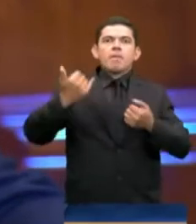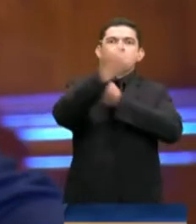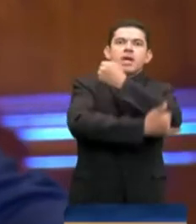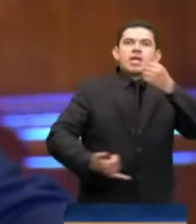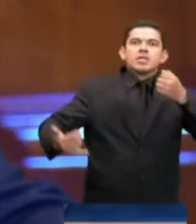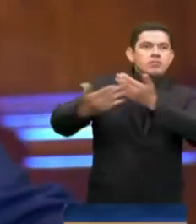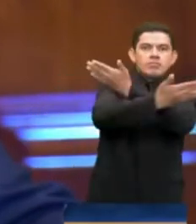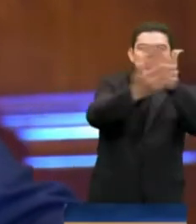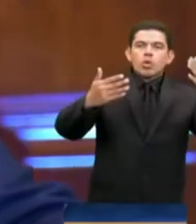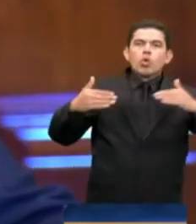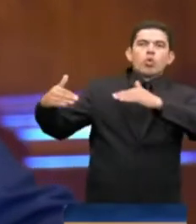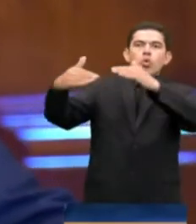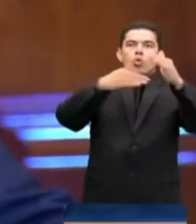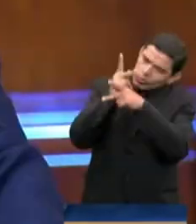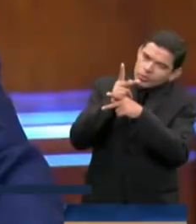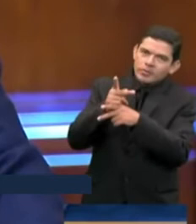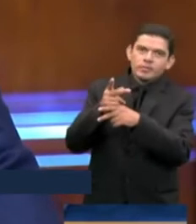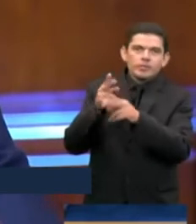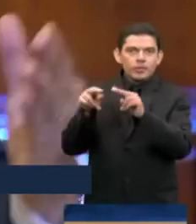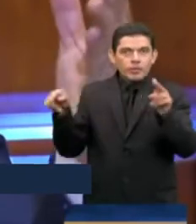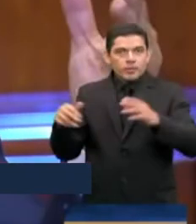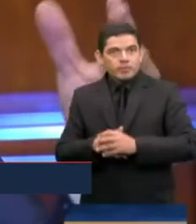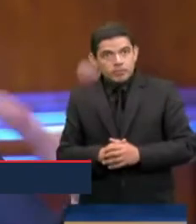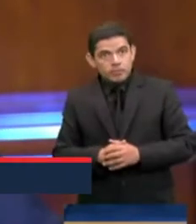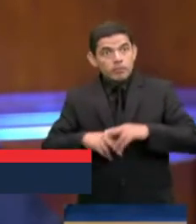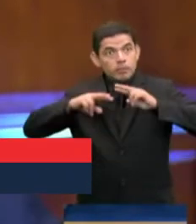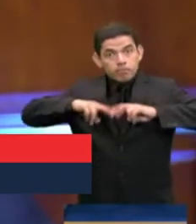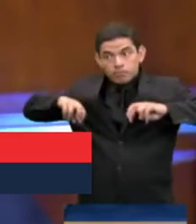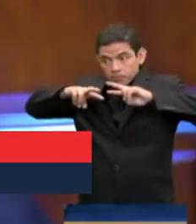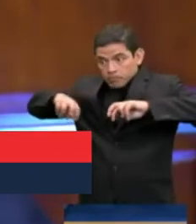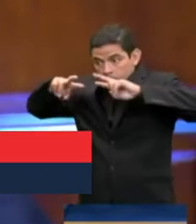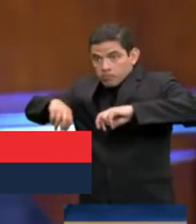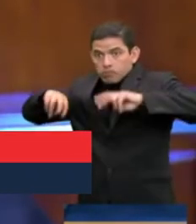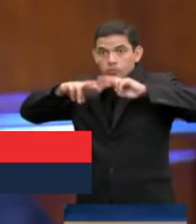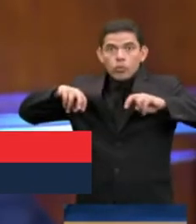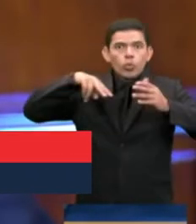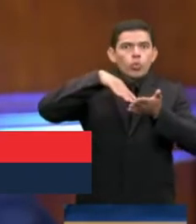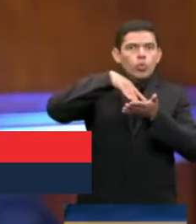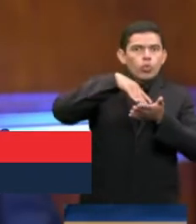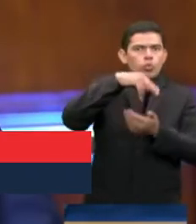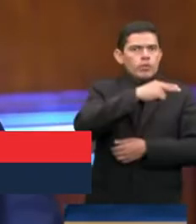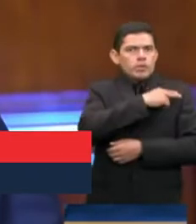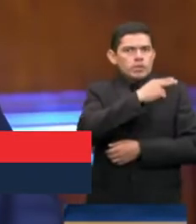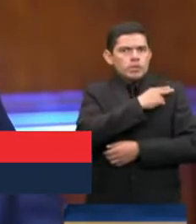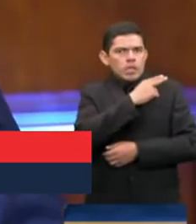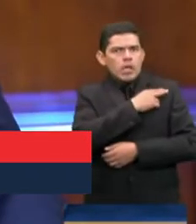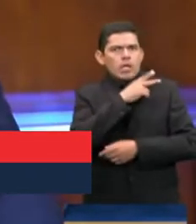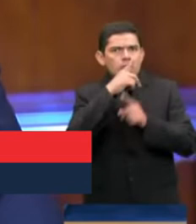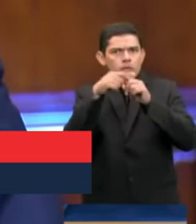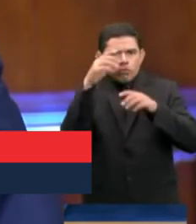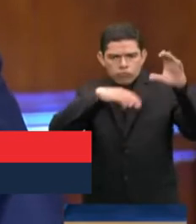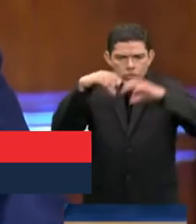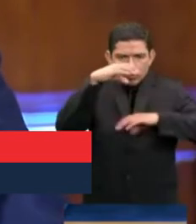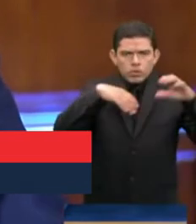justo y mucho más próspero. Estamos investigando junto a universidades ecuatorianas y algunos